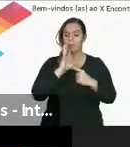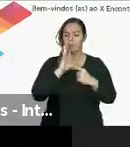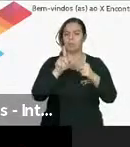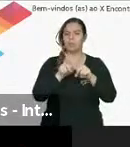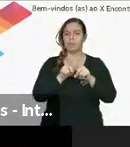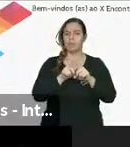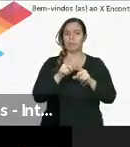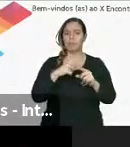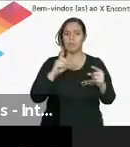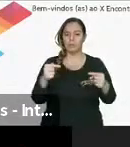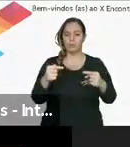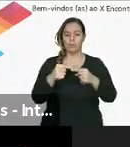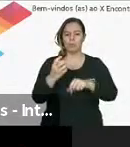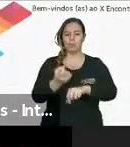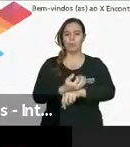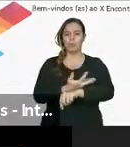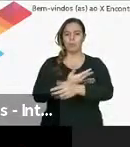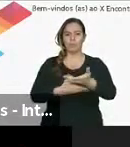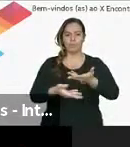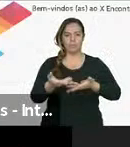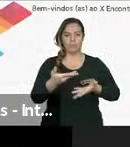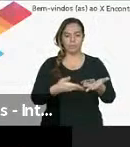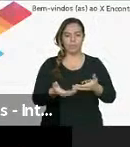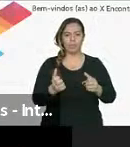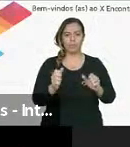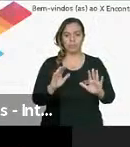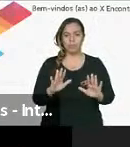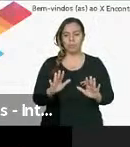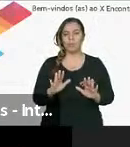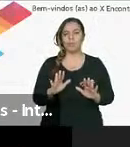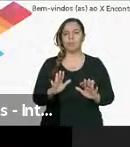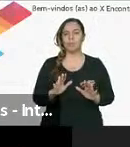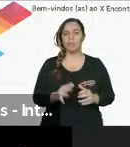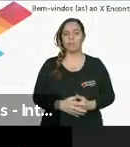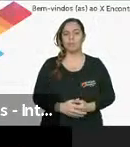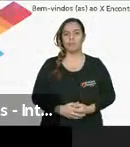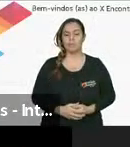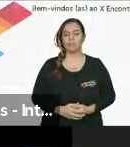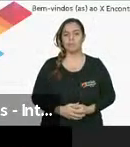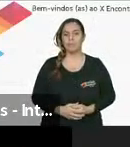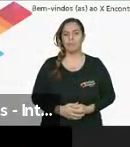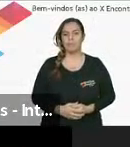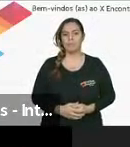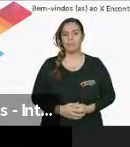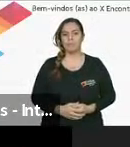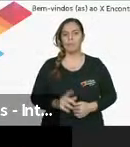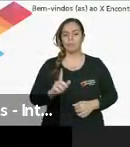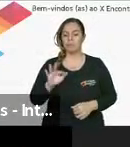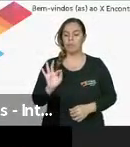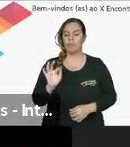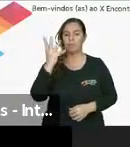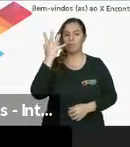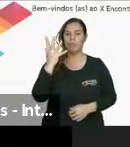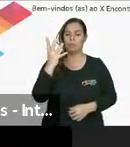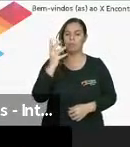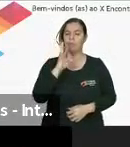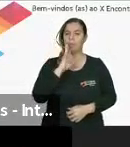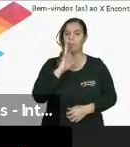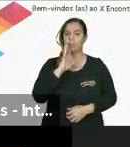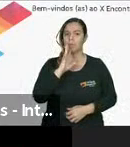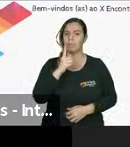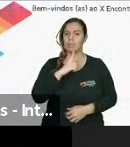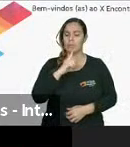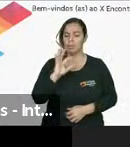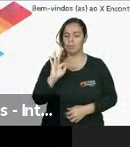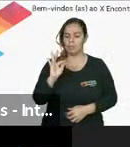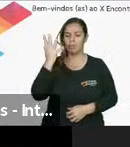con la efectividad de la acción, pero eso queda oculto, el fenómeno del conocer, así como el